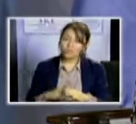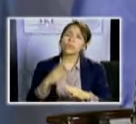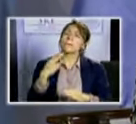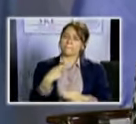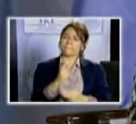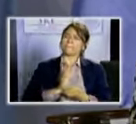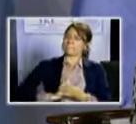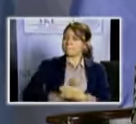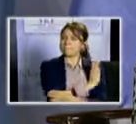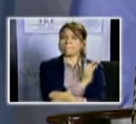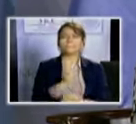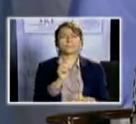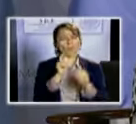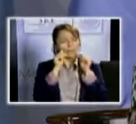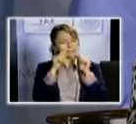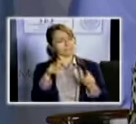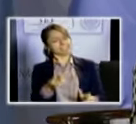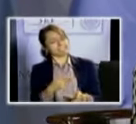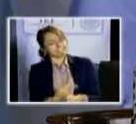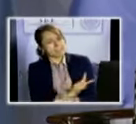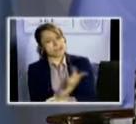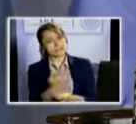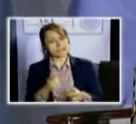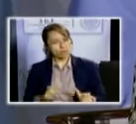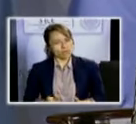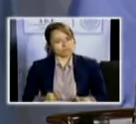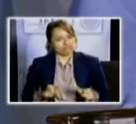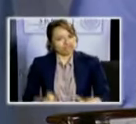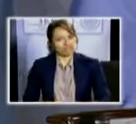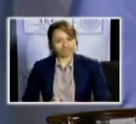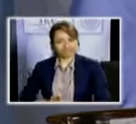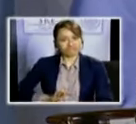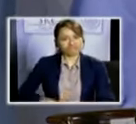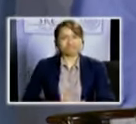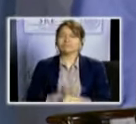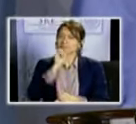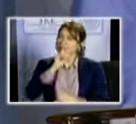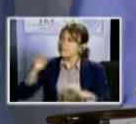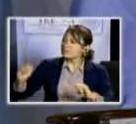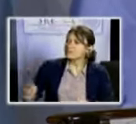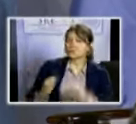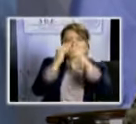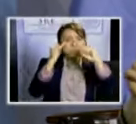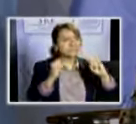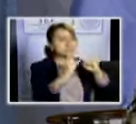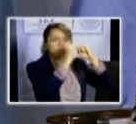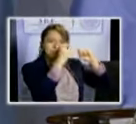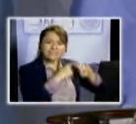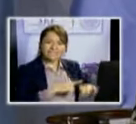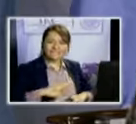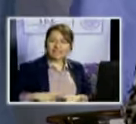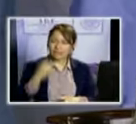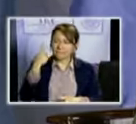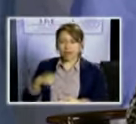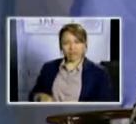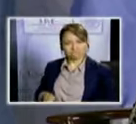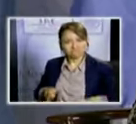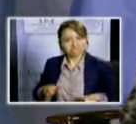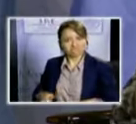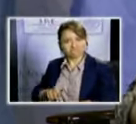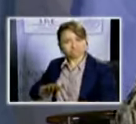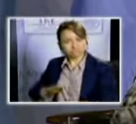seguridad y la capacidad de las instituciones de enfrentar esas organizaciones, el tema no es drogas. El tema